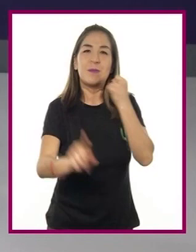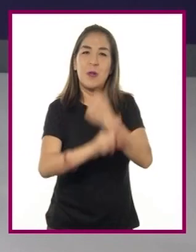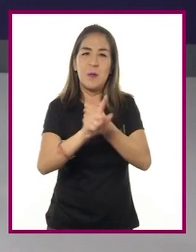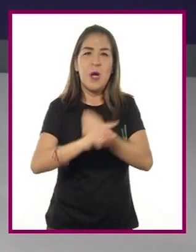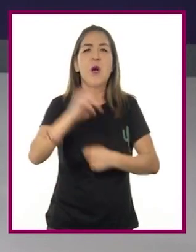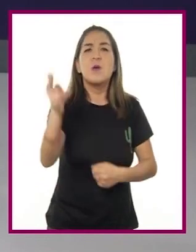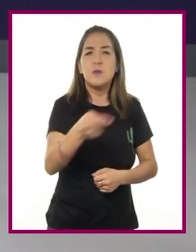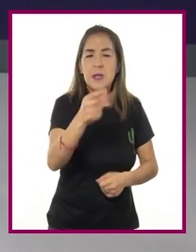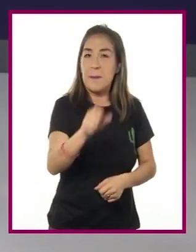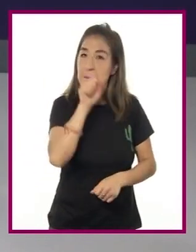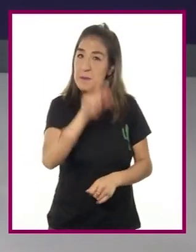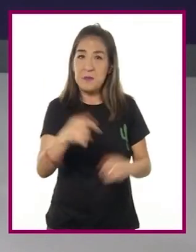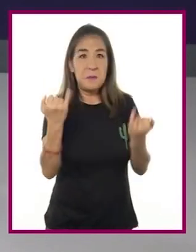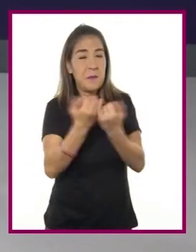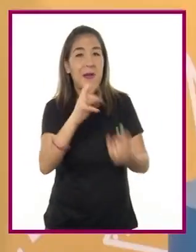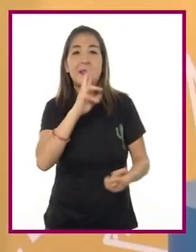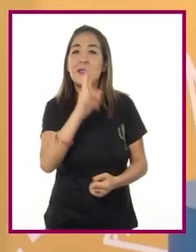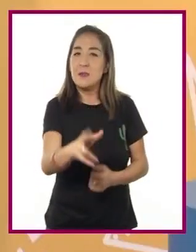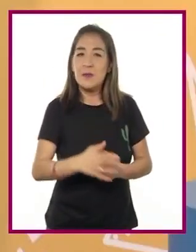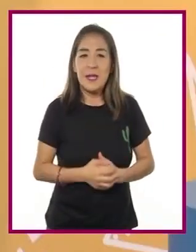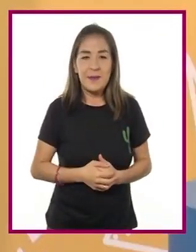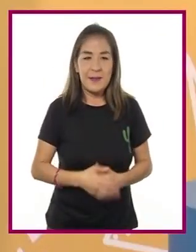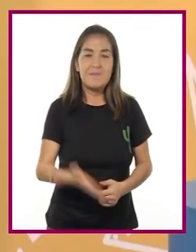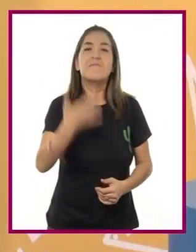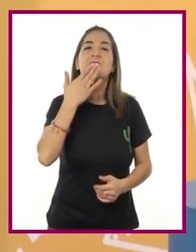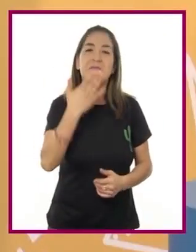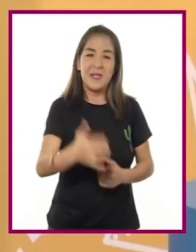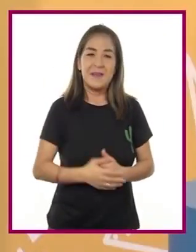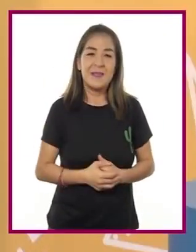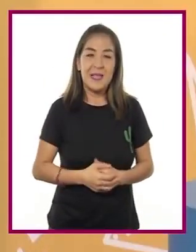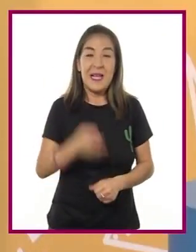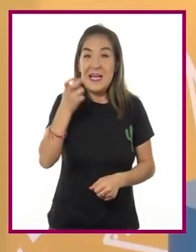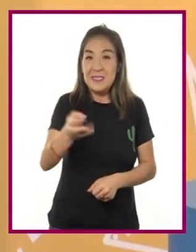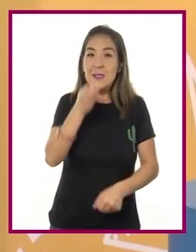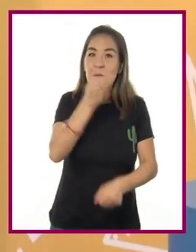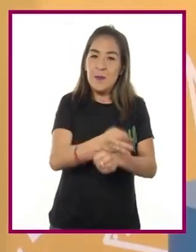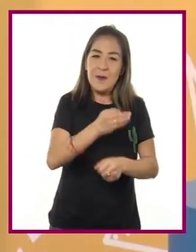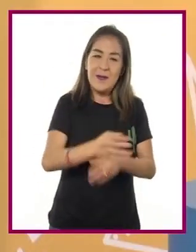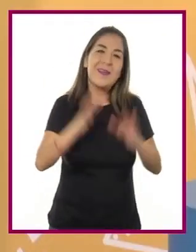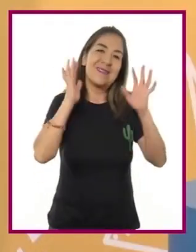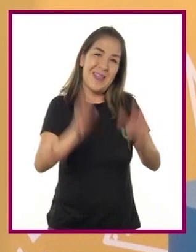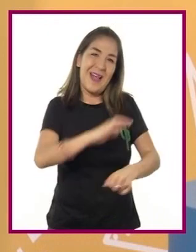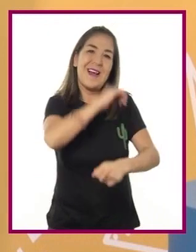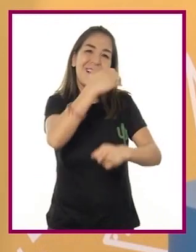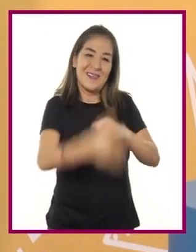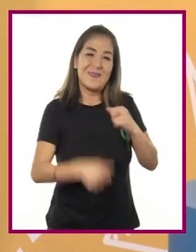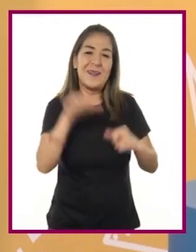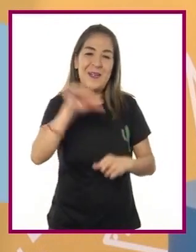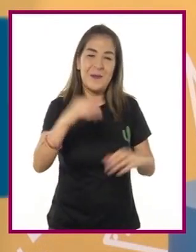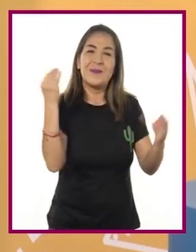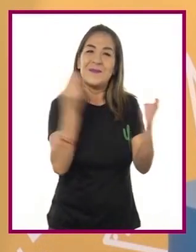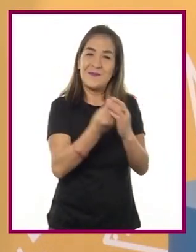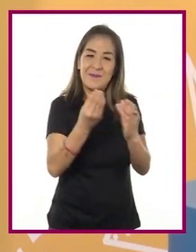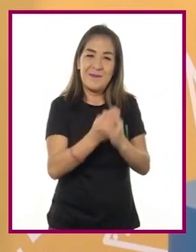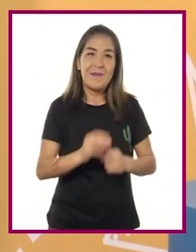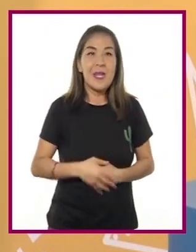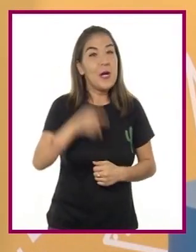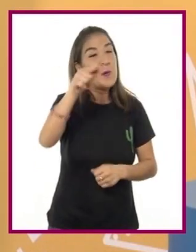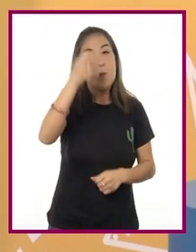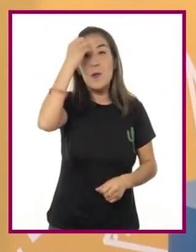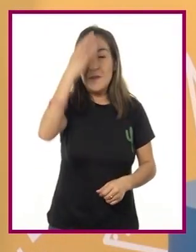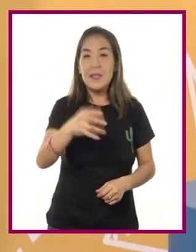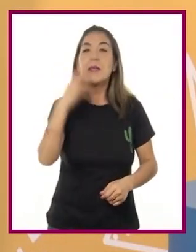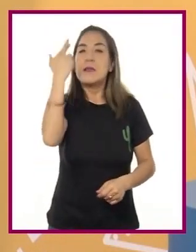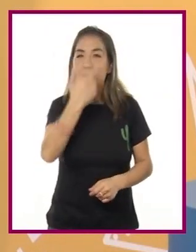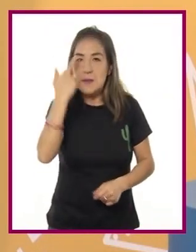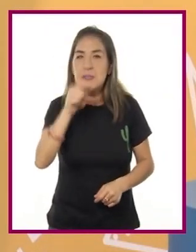casa obtuvieron los mismos resultados? Muy bien. Con este problema hemos llegado al final de esta sesión. No olviden verificar